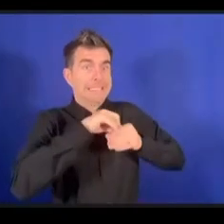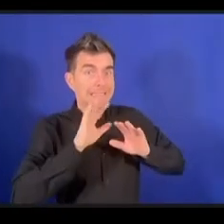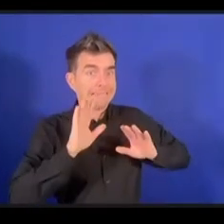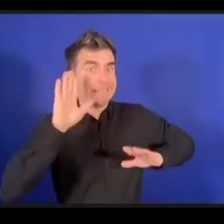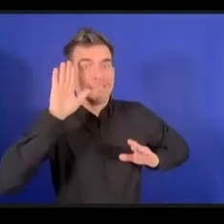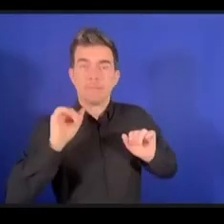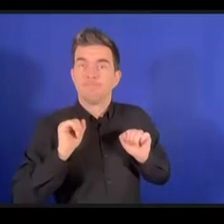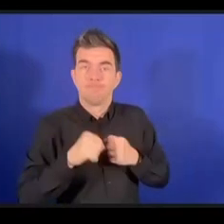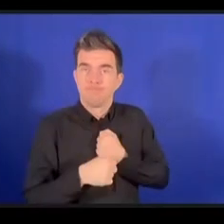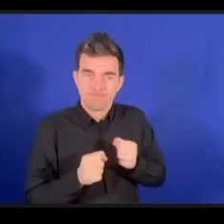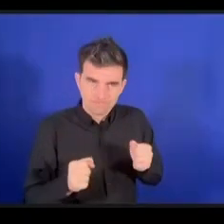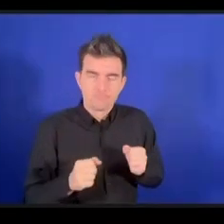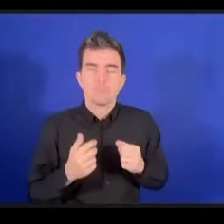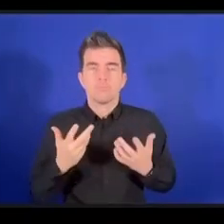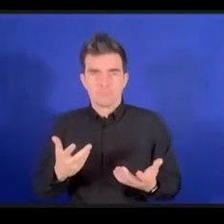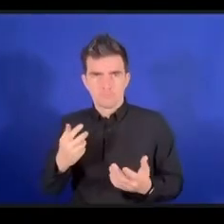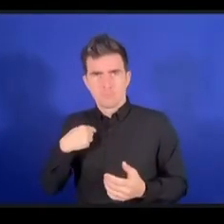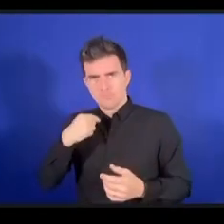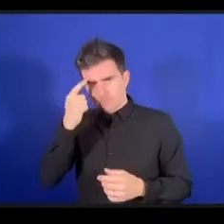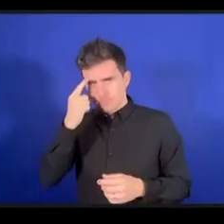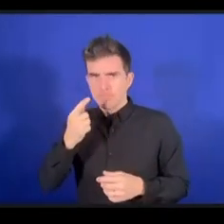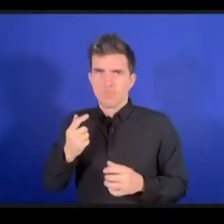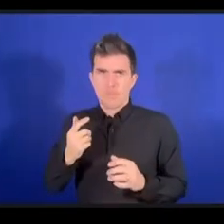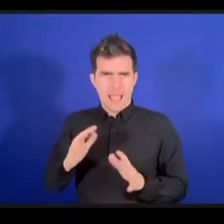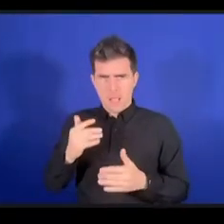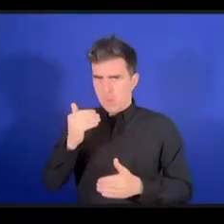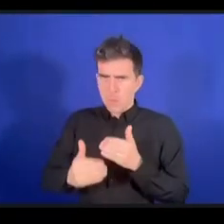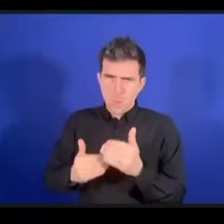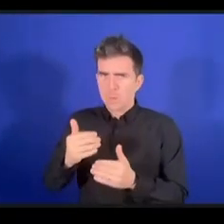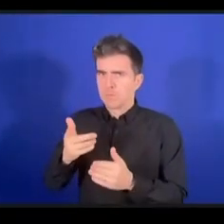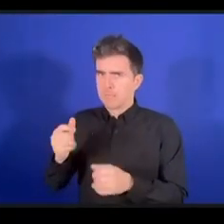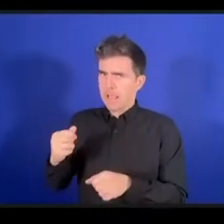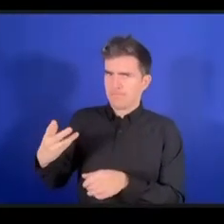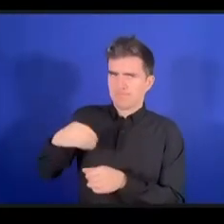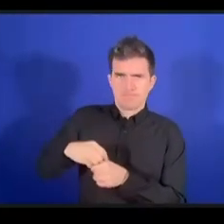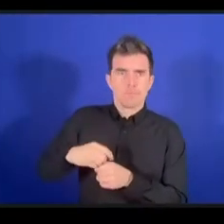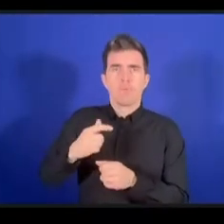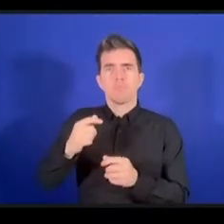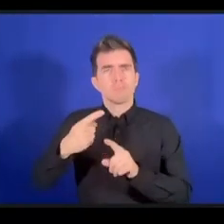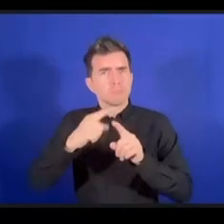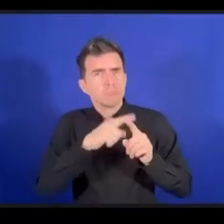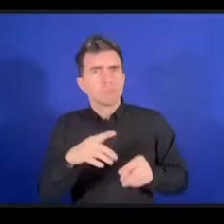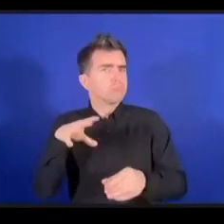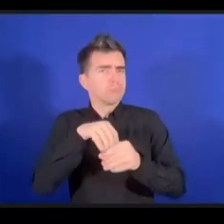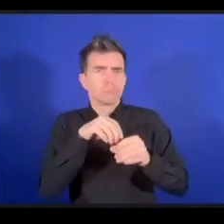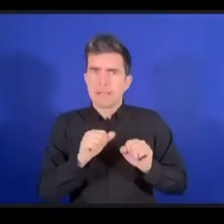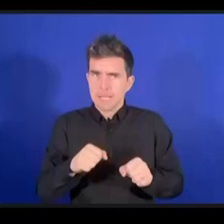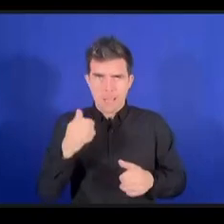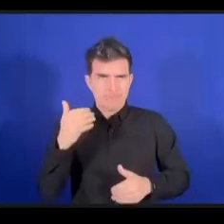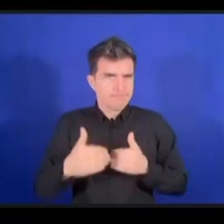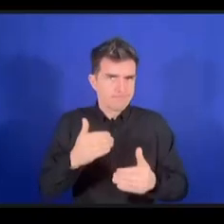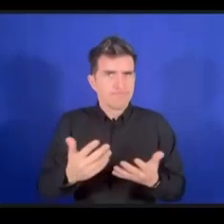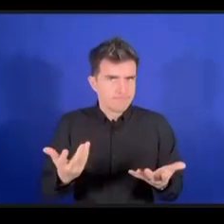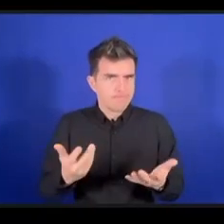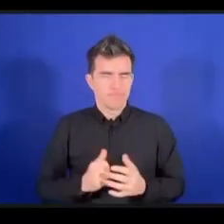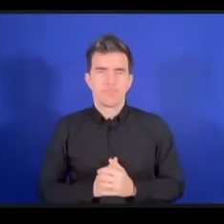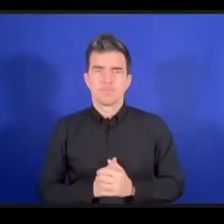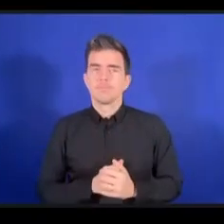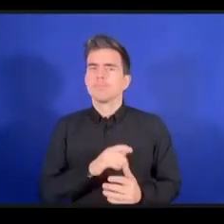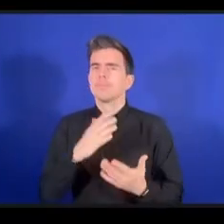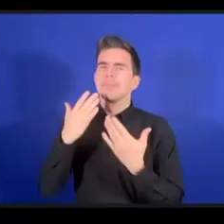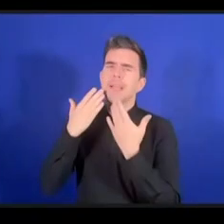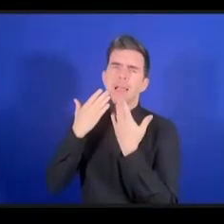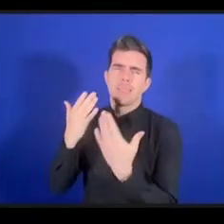gracias m por el importante trabajo que realizas y también recuerdo que a nivel micro en el